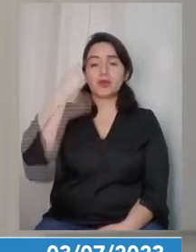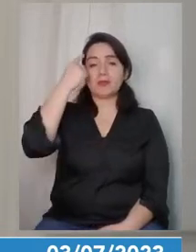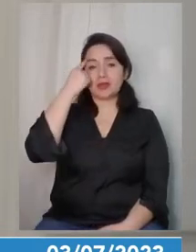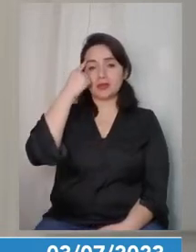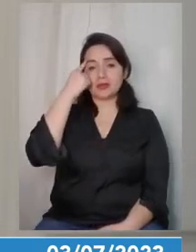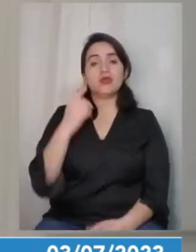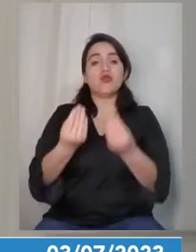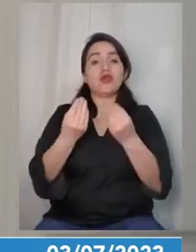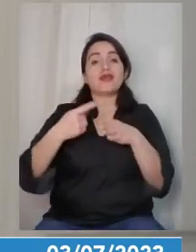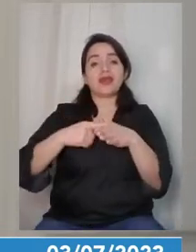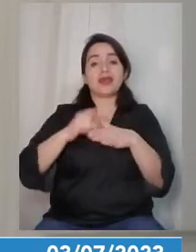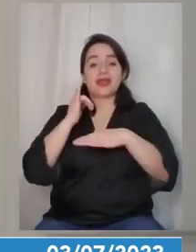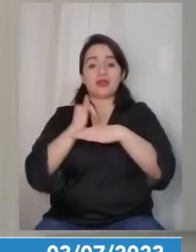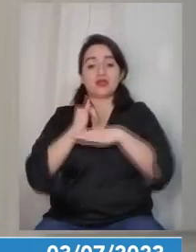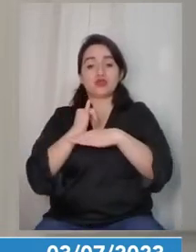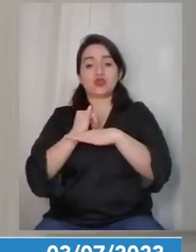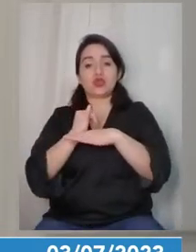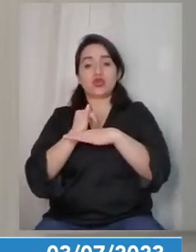institucionalidad